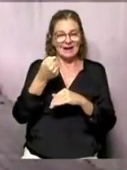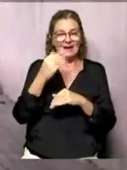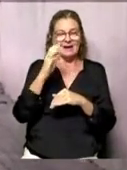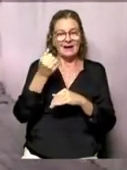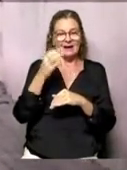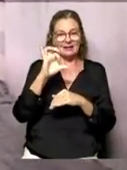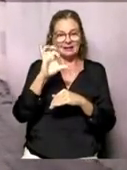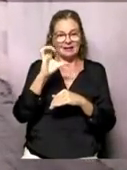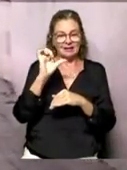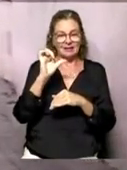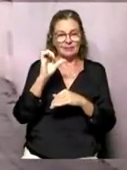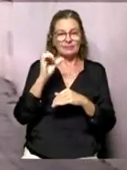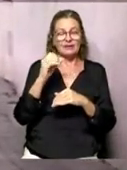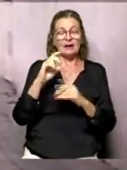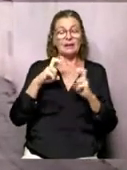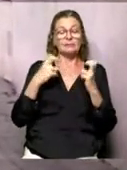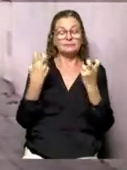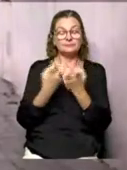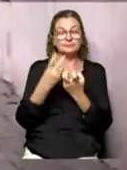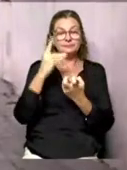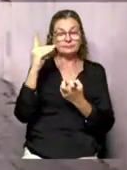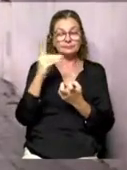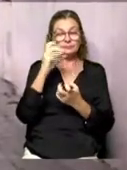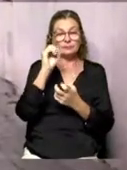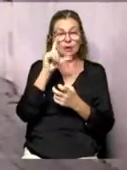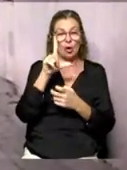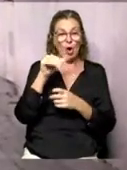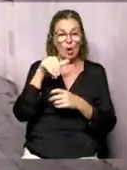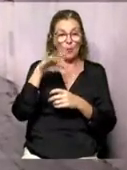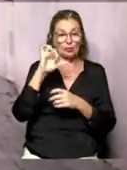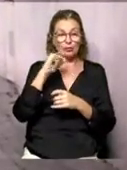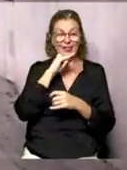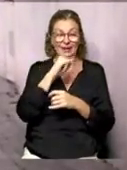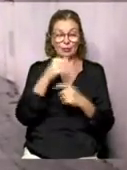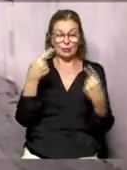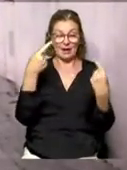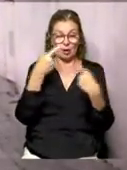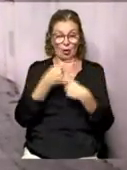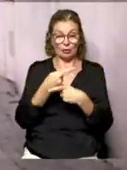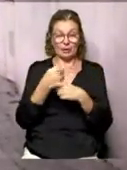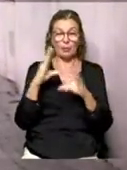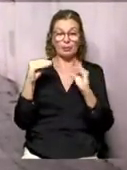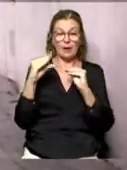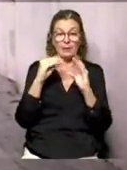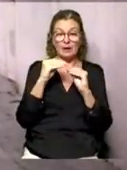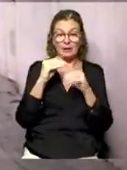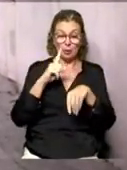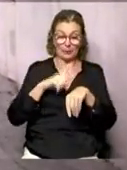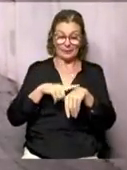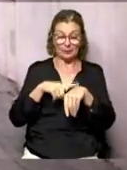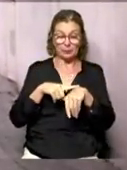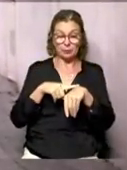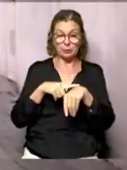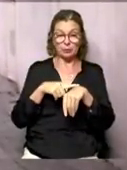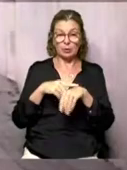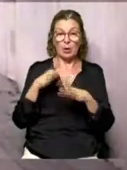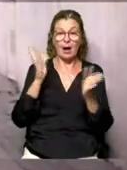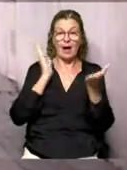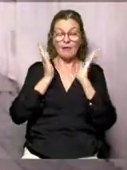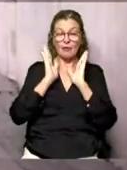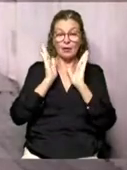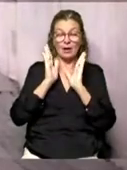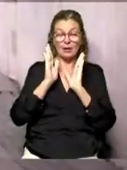su banca en la Cámara de Diputados, Gustavo Olmos, y por eso vamos a estar hablando ahora nomás en unos minutos con el abogado